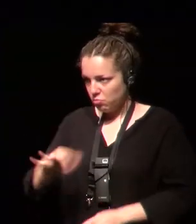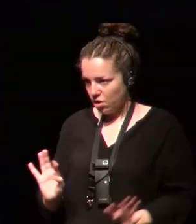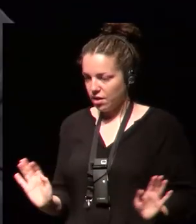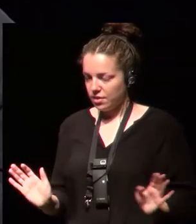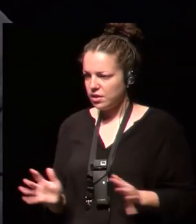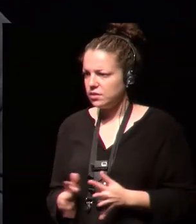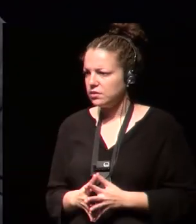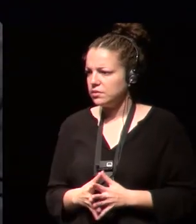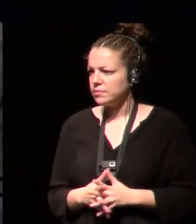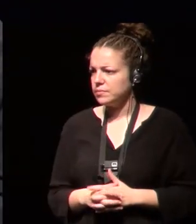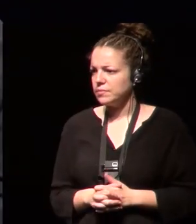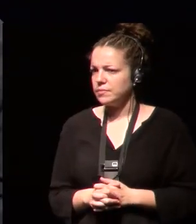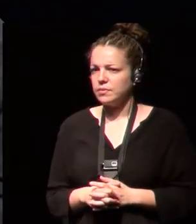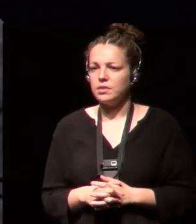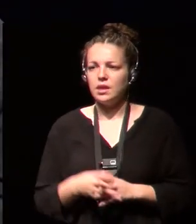también.